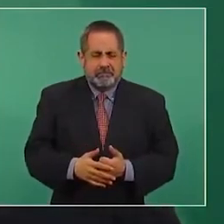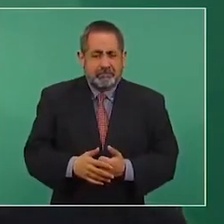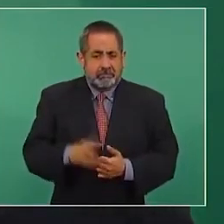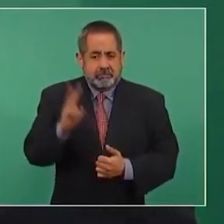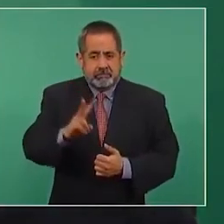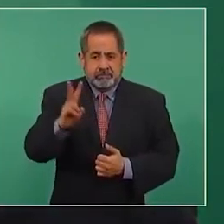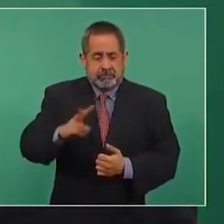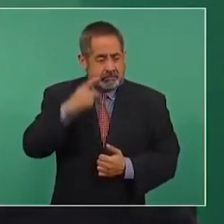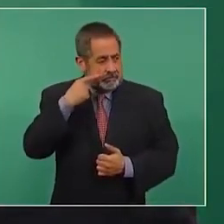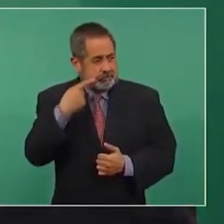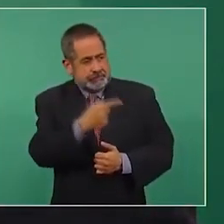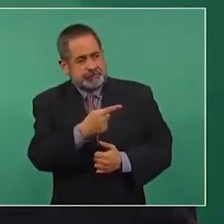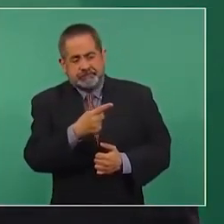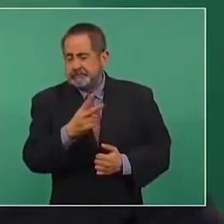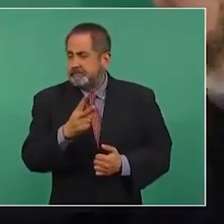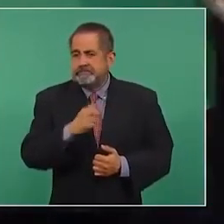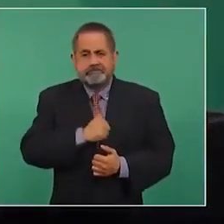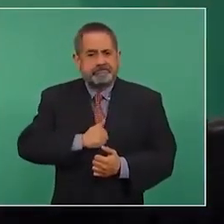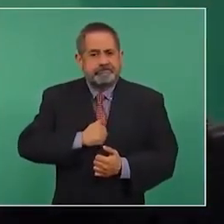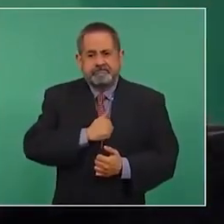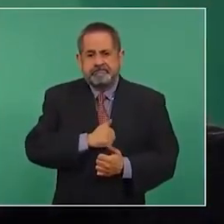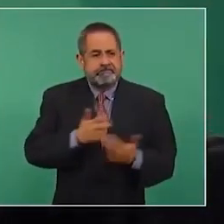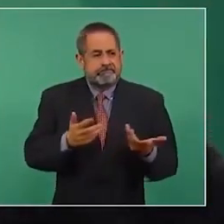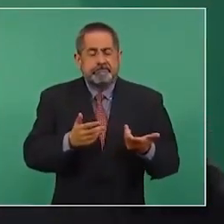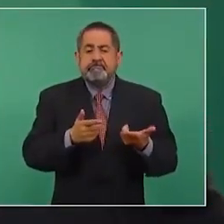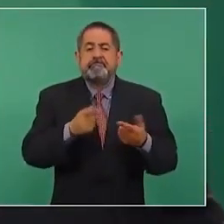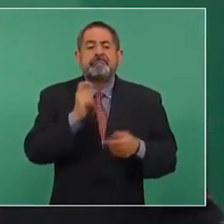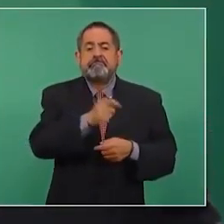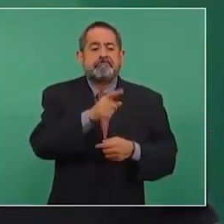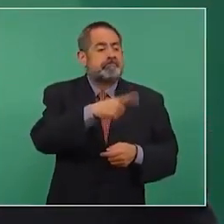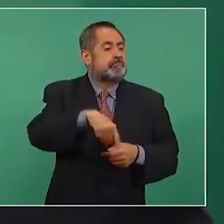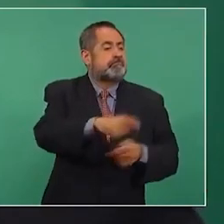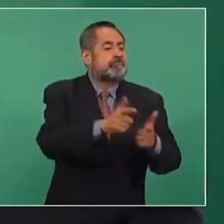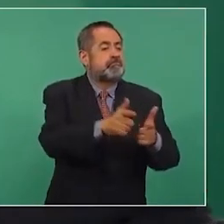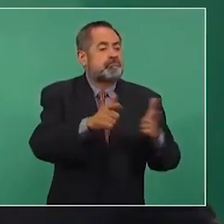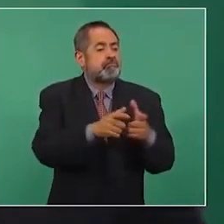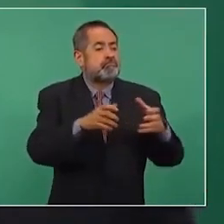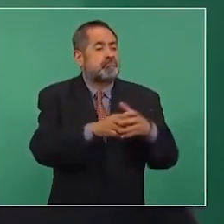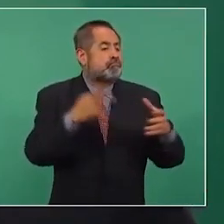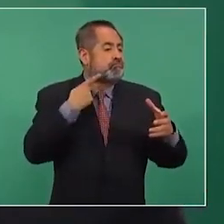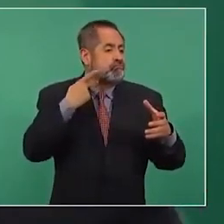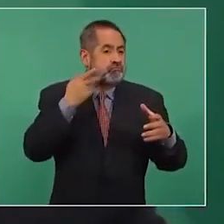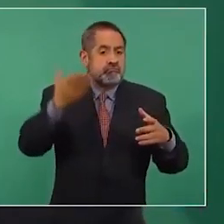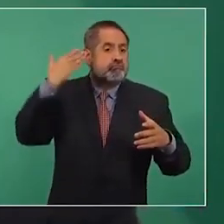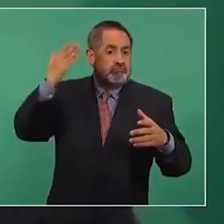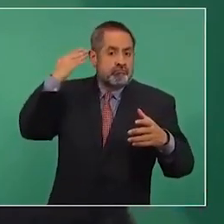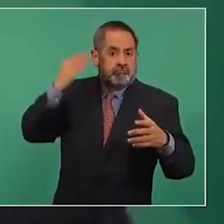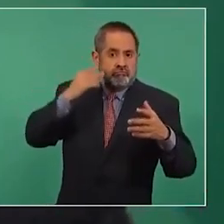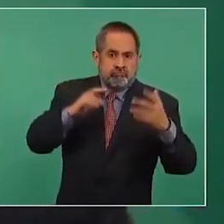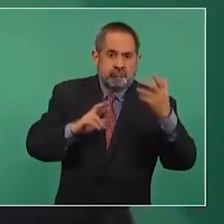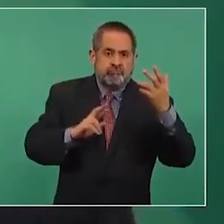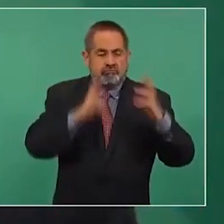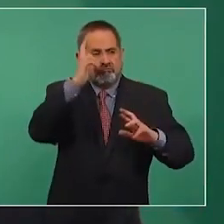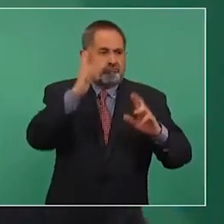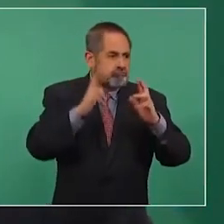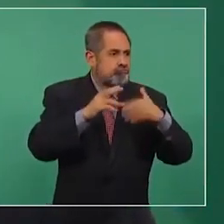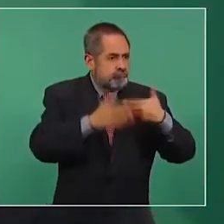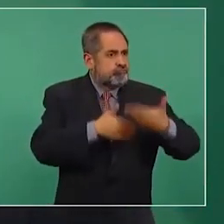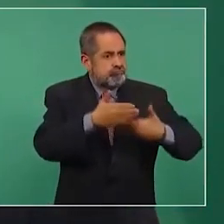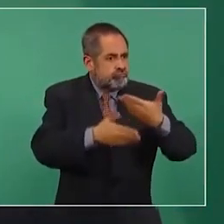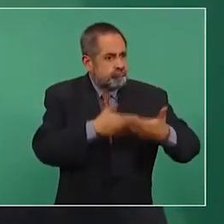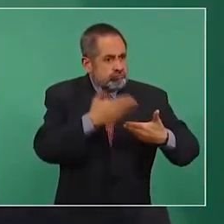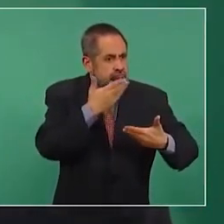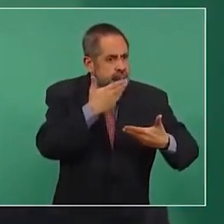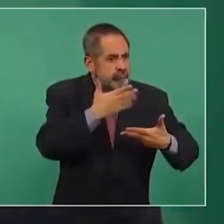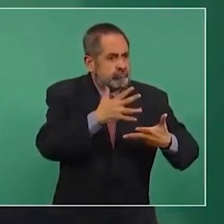lamentable que un partido que surge de un movimiento revolucionario